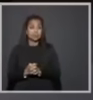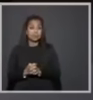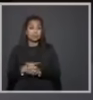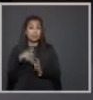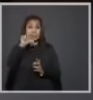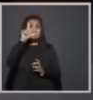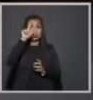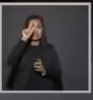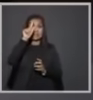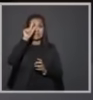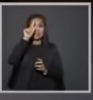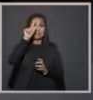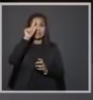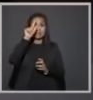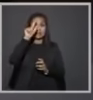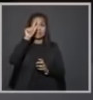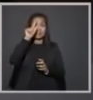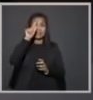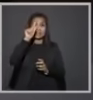70 homicidios diarios